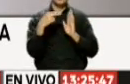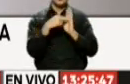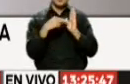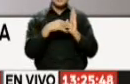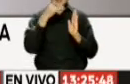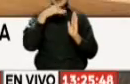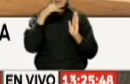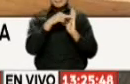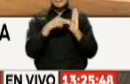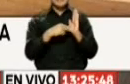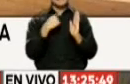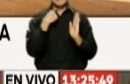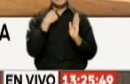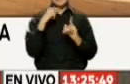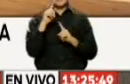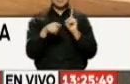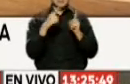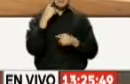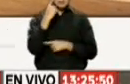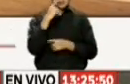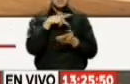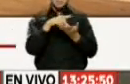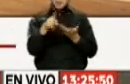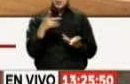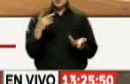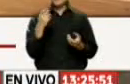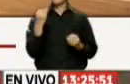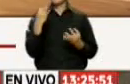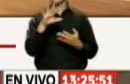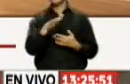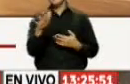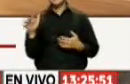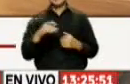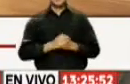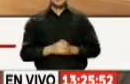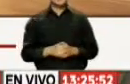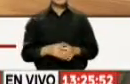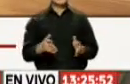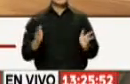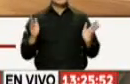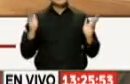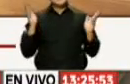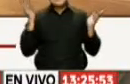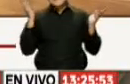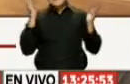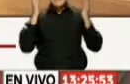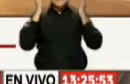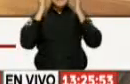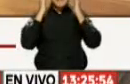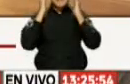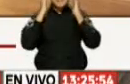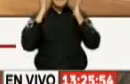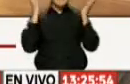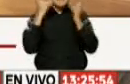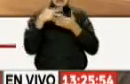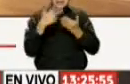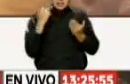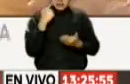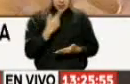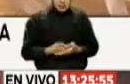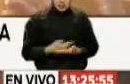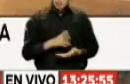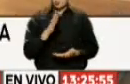examen complexivo. Y hay pagos, evidentemente. Pues, ¿de cuánto estamos? Bueno, vea, realmente no hay los cheques,